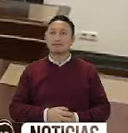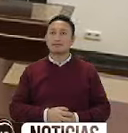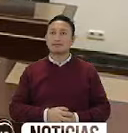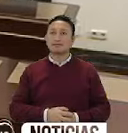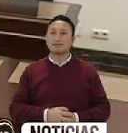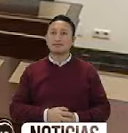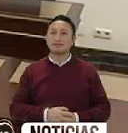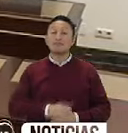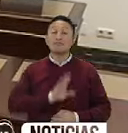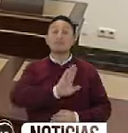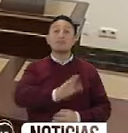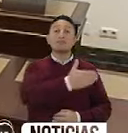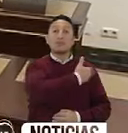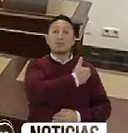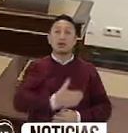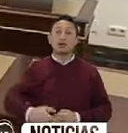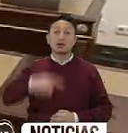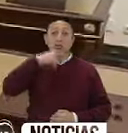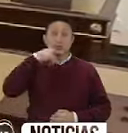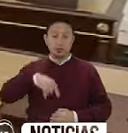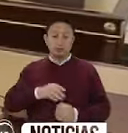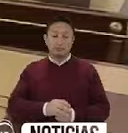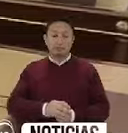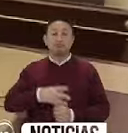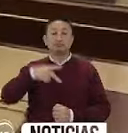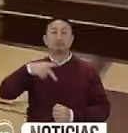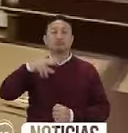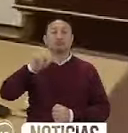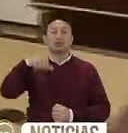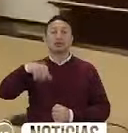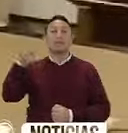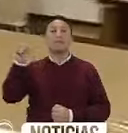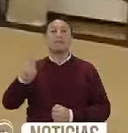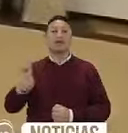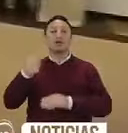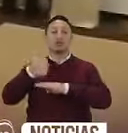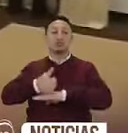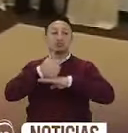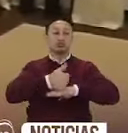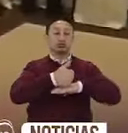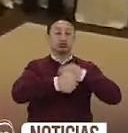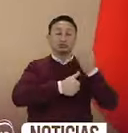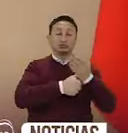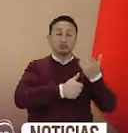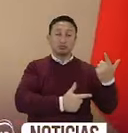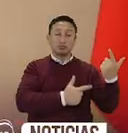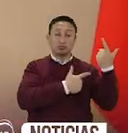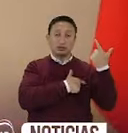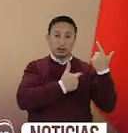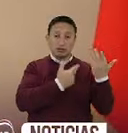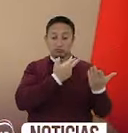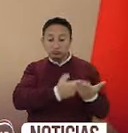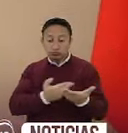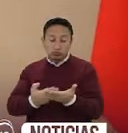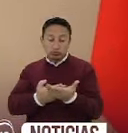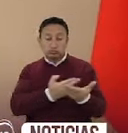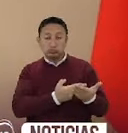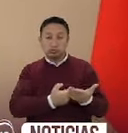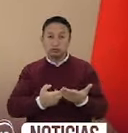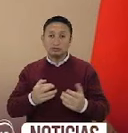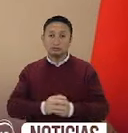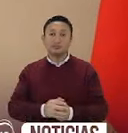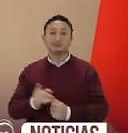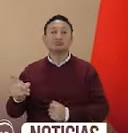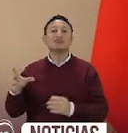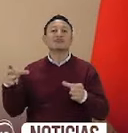El presidente de Rusia, Vladimir Putin, mantuvo este viernes una reunión con la cúpula del Ministerio de Defensa y con miembros de la Comisión Militar Industrial